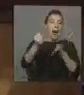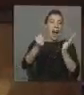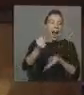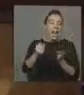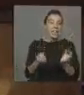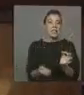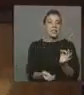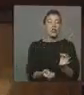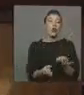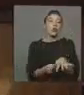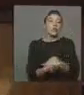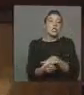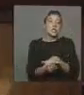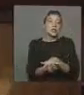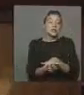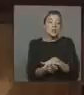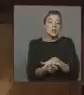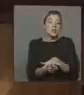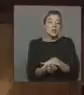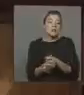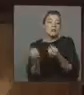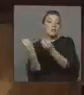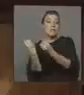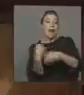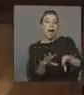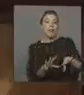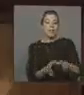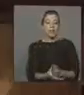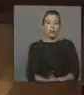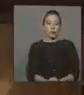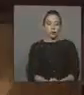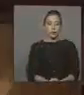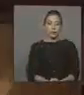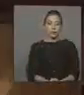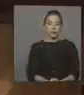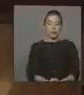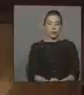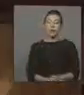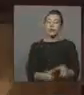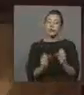una posible situación de desarraigo o abandono. En tal